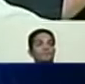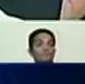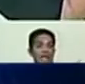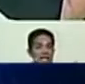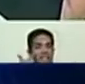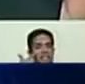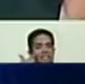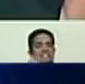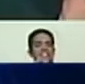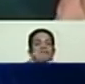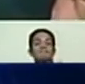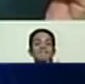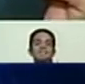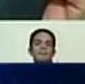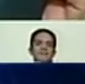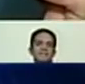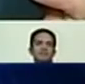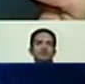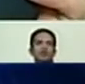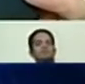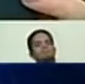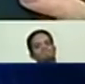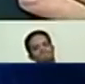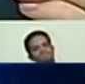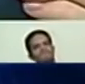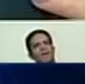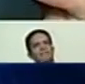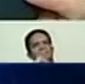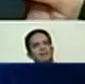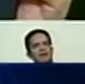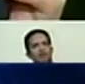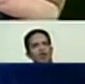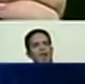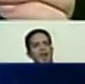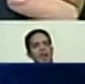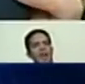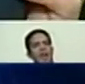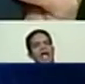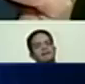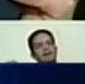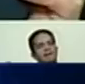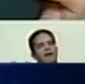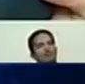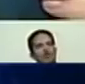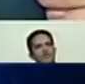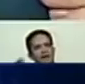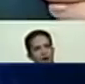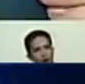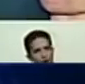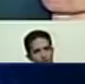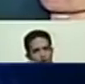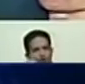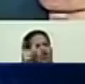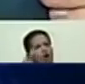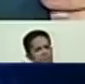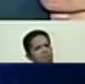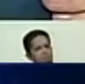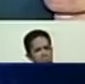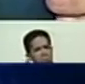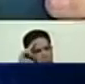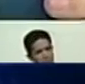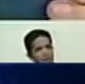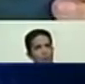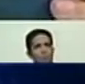Ramón Gordills para Cooperación Internacional, el encargado de negocios James Story, un hombre muy cordial, muy